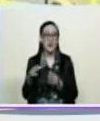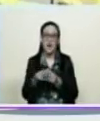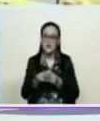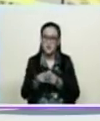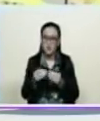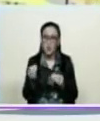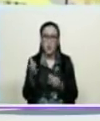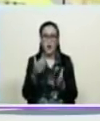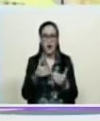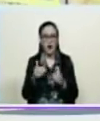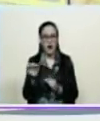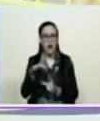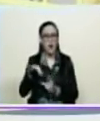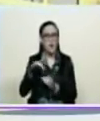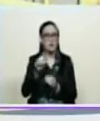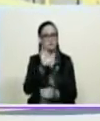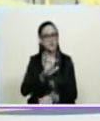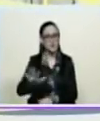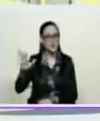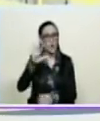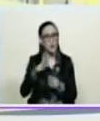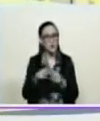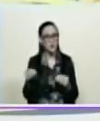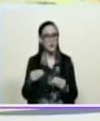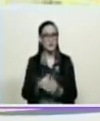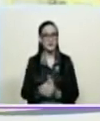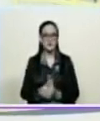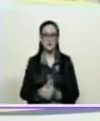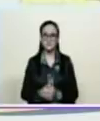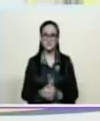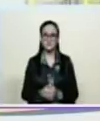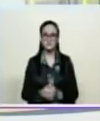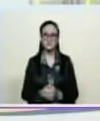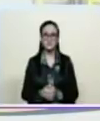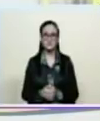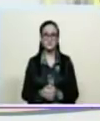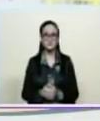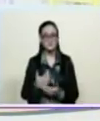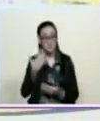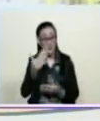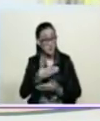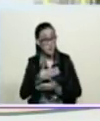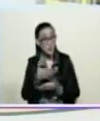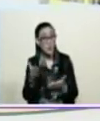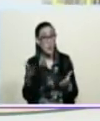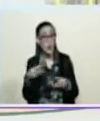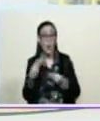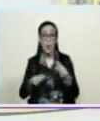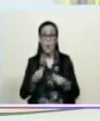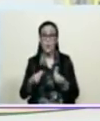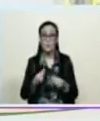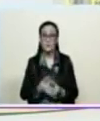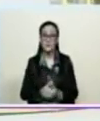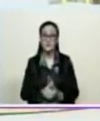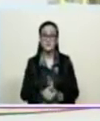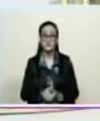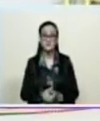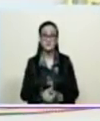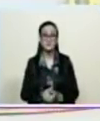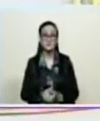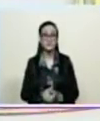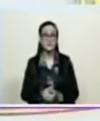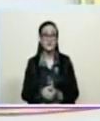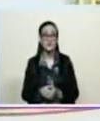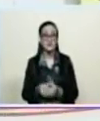a todas las cajas de ahorro del país. Fíjense cómo se va abriendo, ¿ves? Se va abriendo.